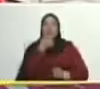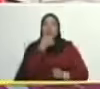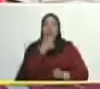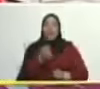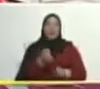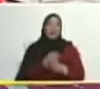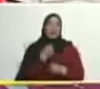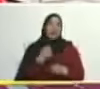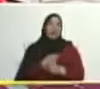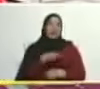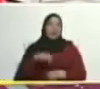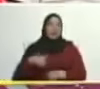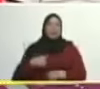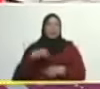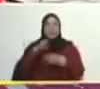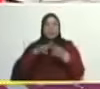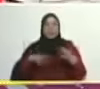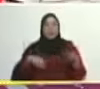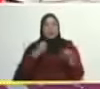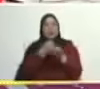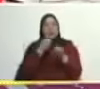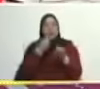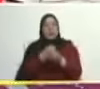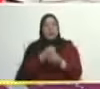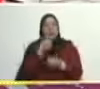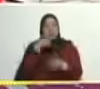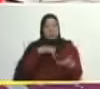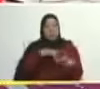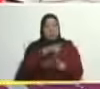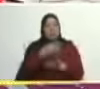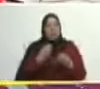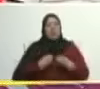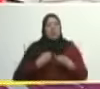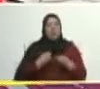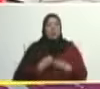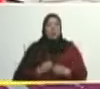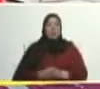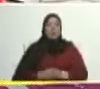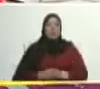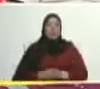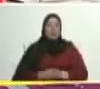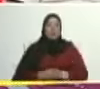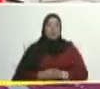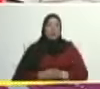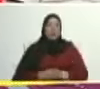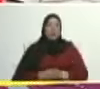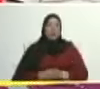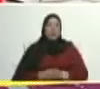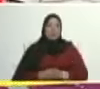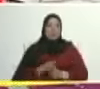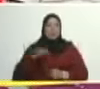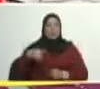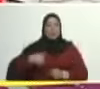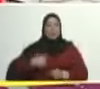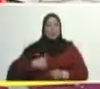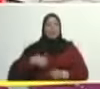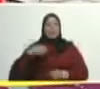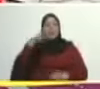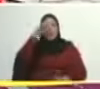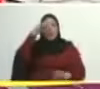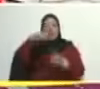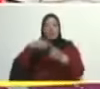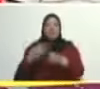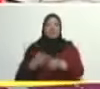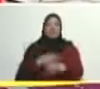facilitada, comprometida, es vital, por ejemplo, para esa cumbre que tiene en